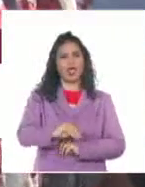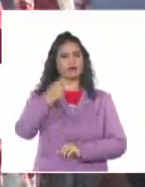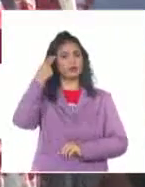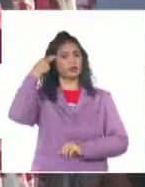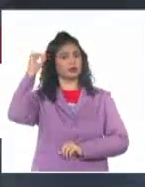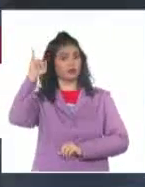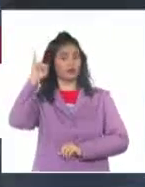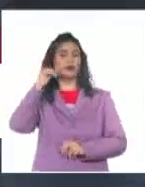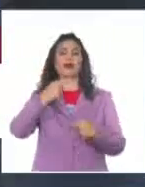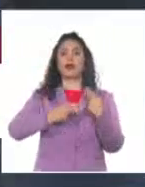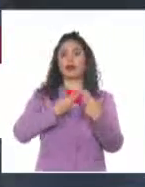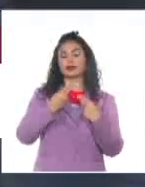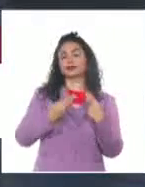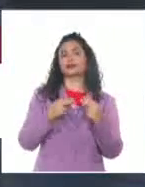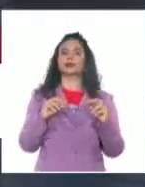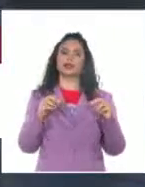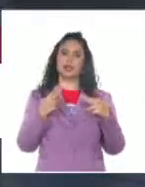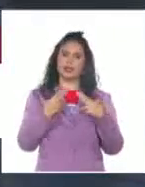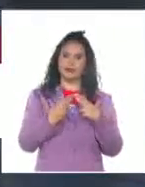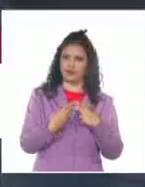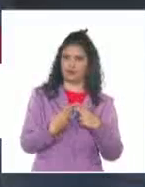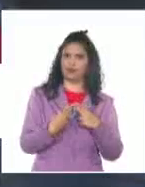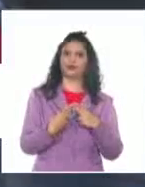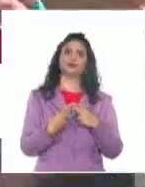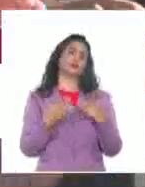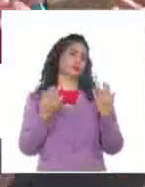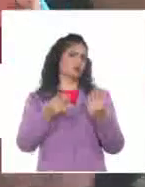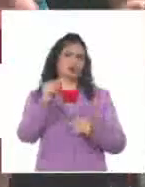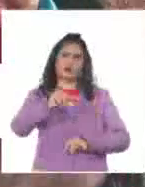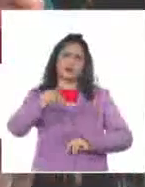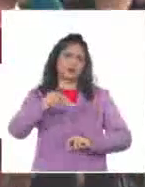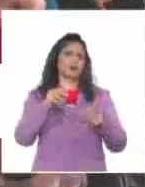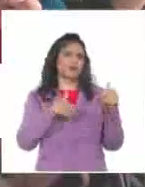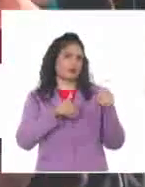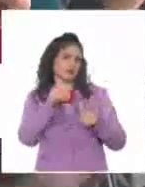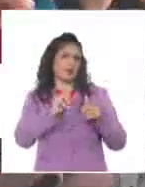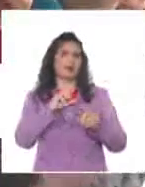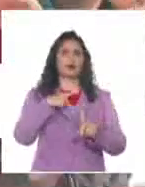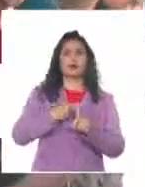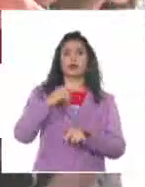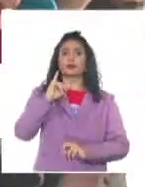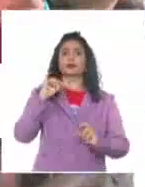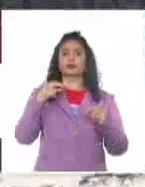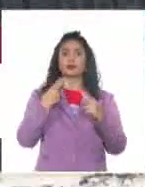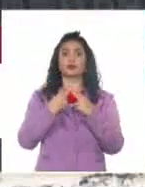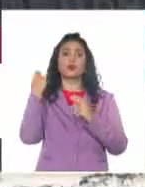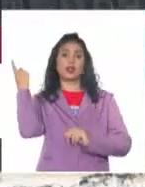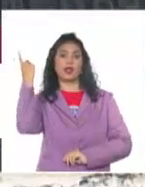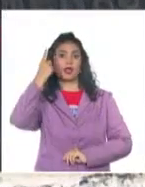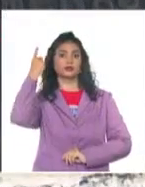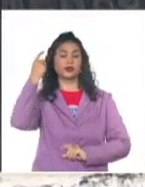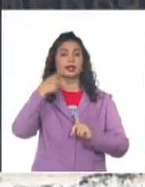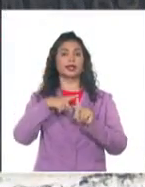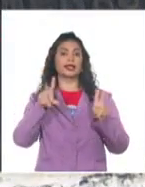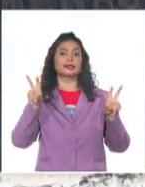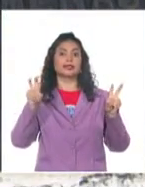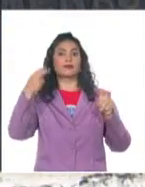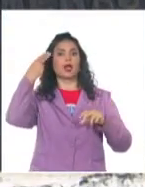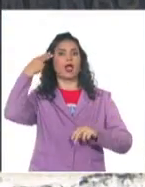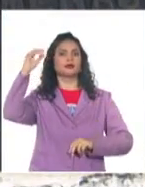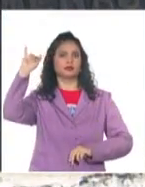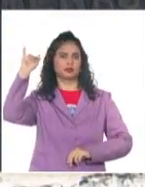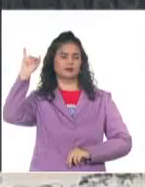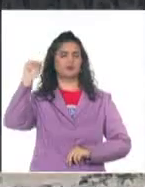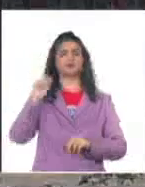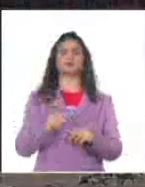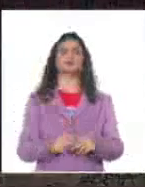12º encuentro José Antonio Aponte In Memoriam y el 6º Coloquio Nacional sobre Haitianidad Emilio Bárcenas